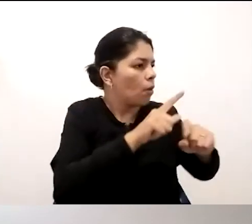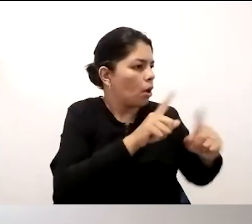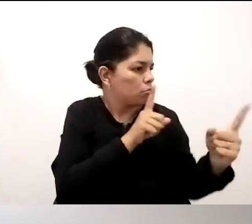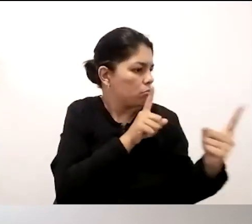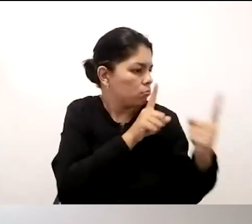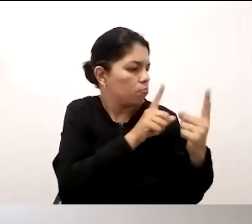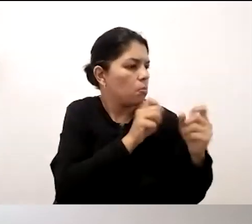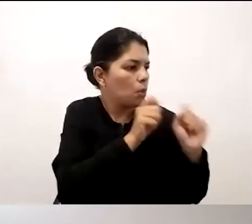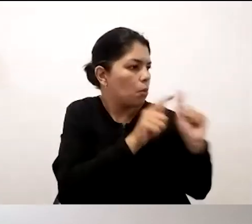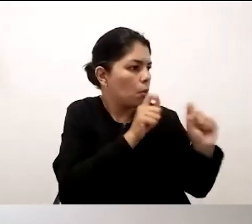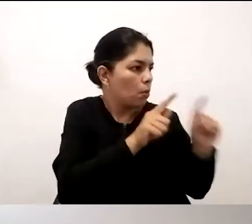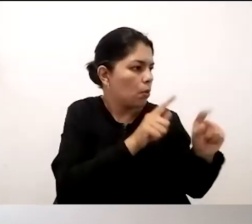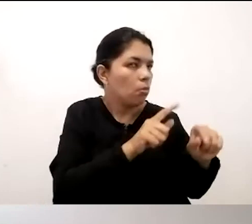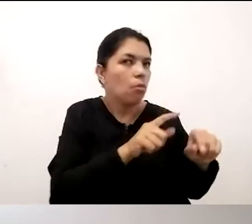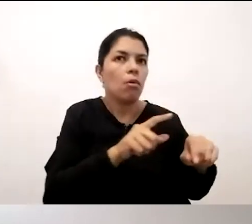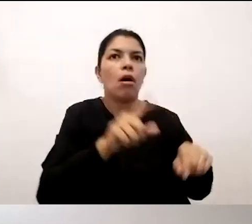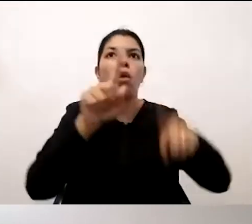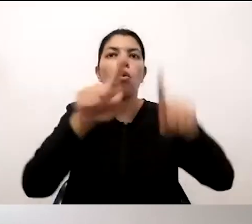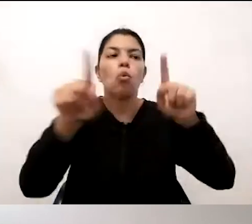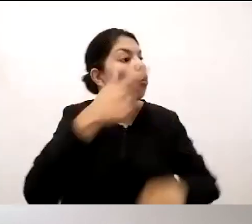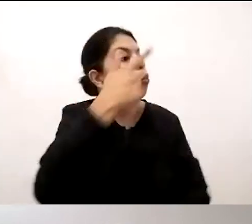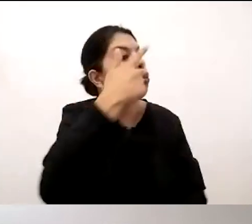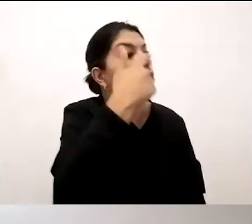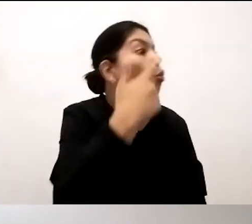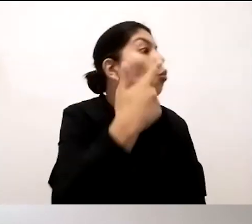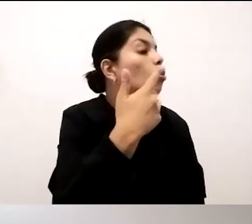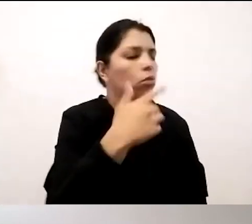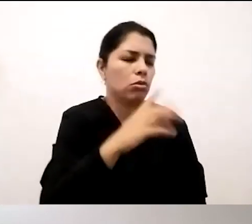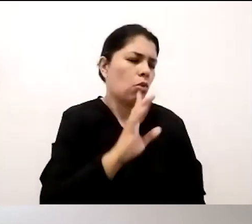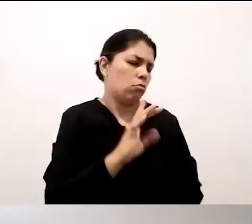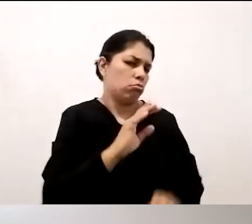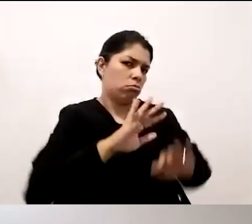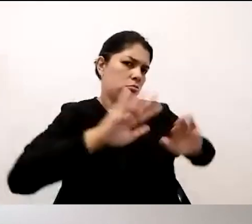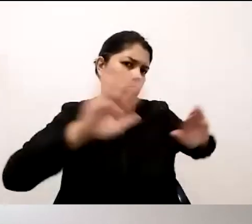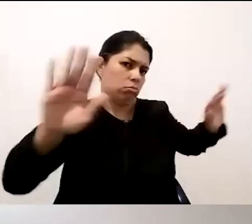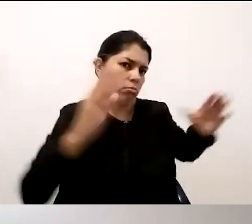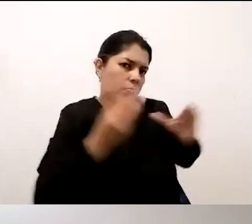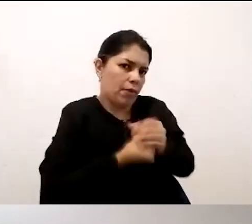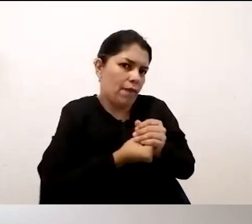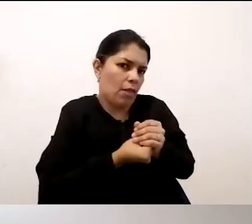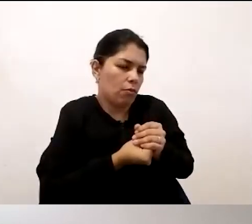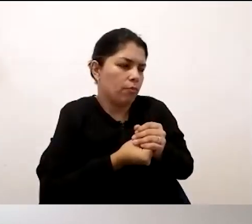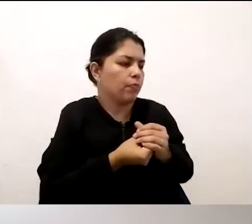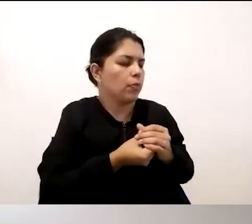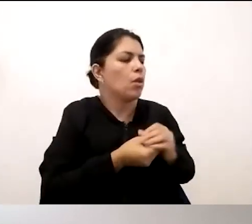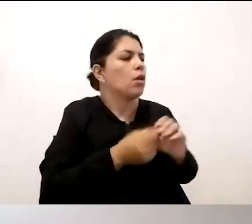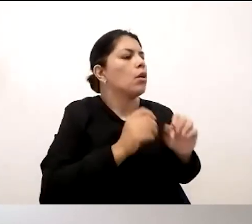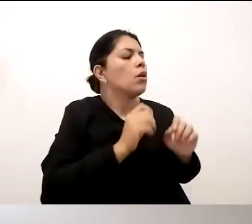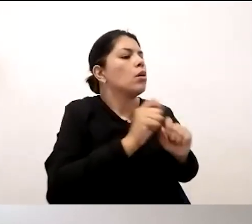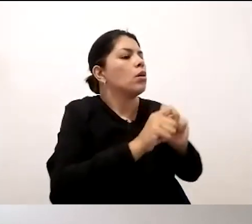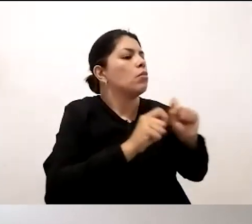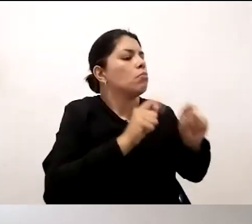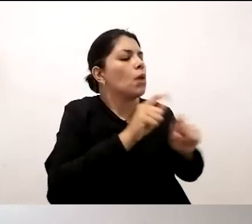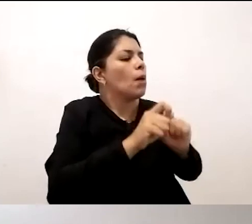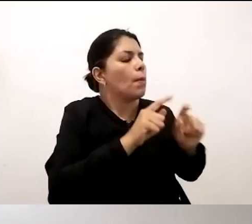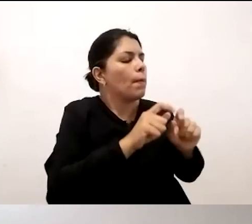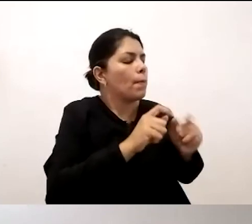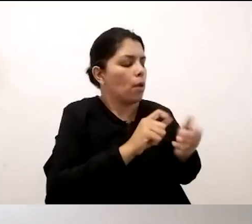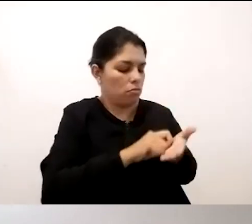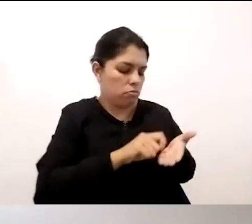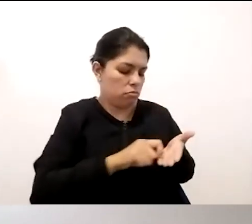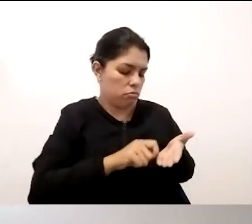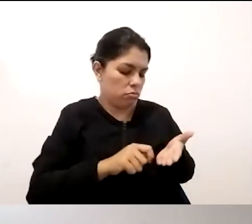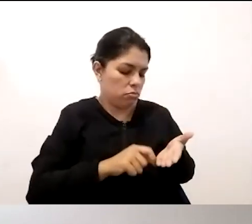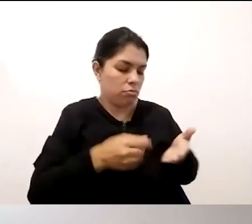demás no deben indagarte cómo sucedieron y te dan un papel que se denomina SPOA, que tiene un número muy grande.